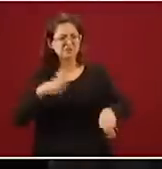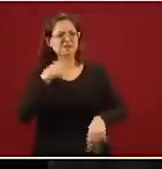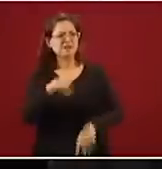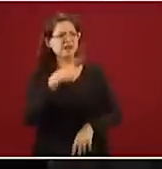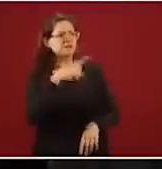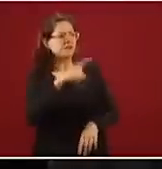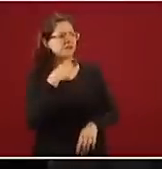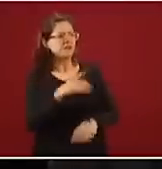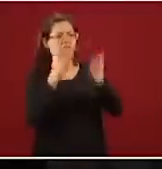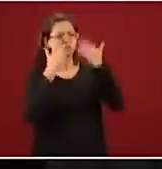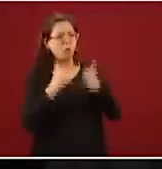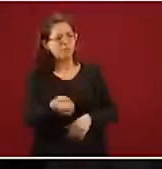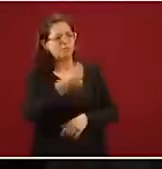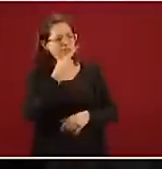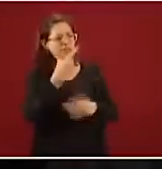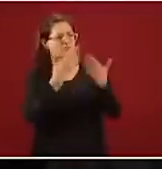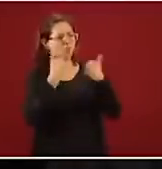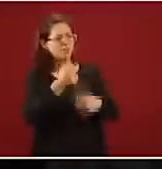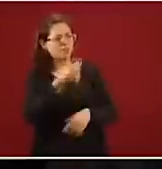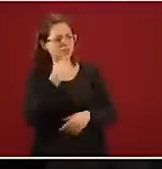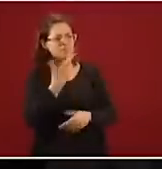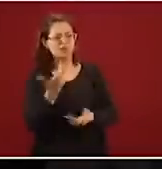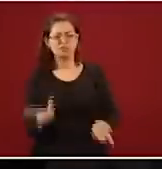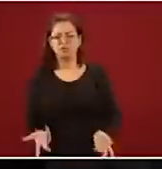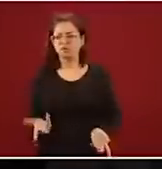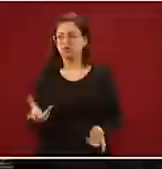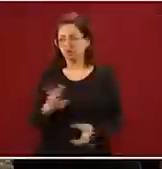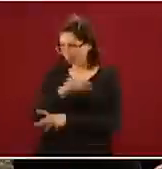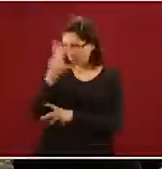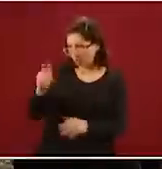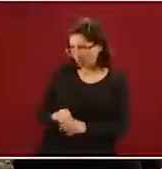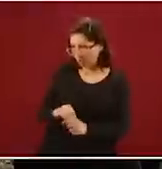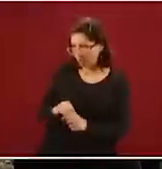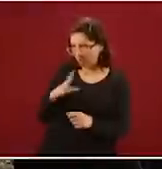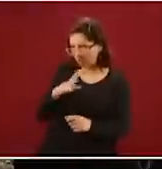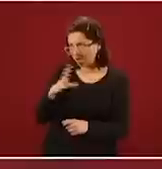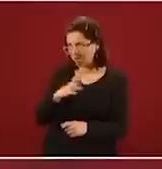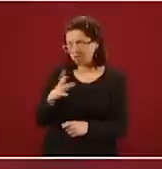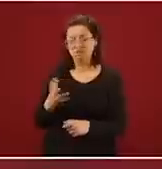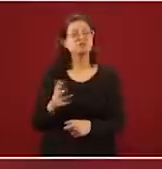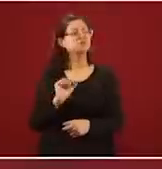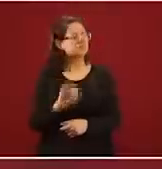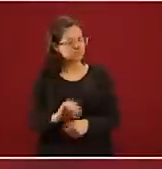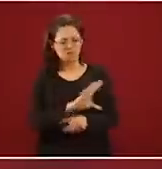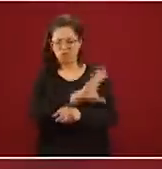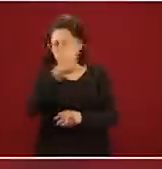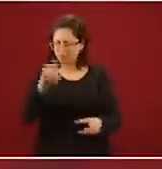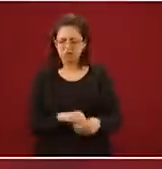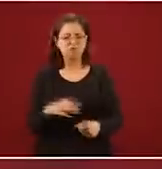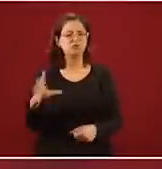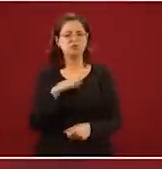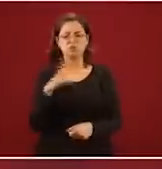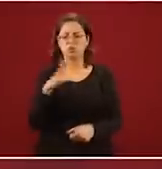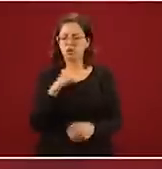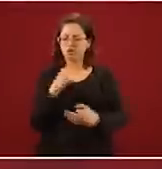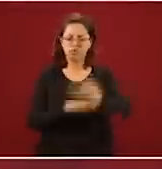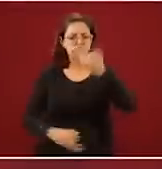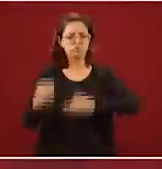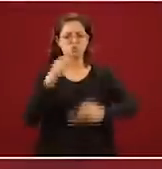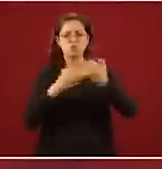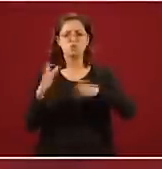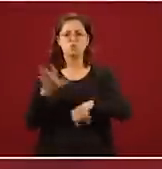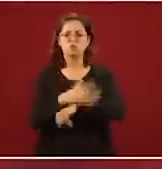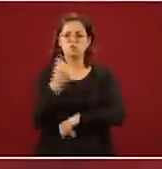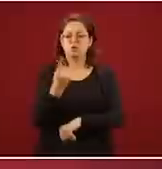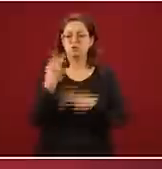la consolidación para psiquiatría. Todo, para, todo. En general el esquema. Todo. Gracias. Lo que tiene que ver con los que no